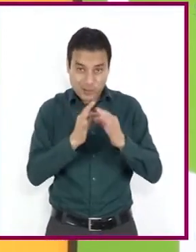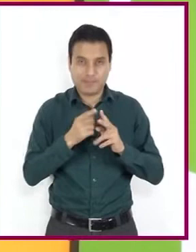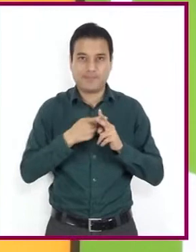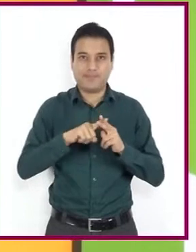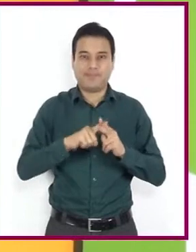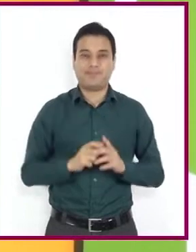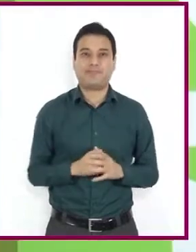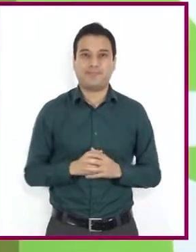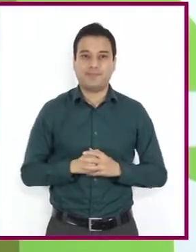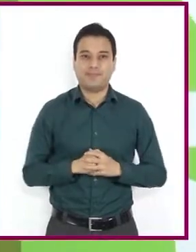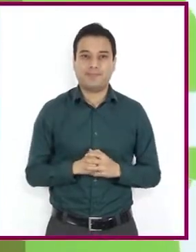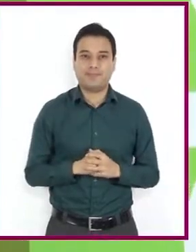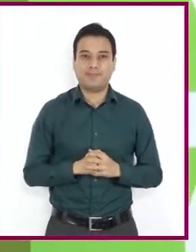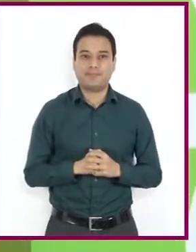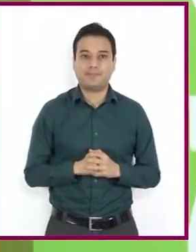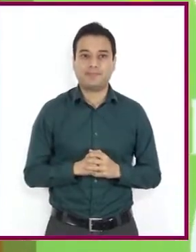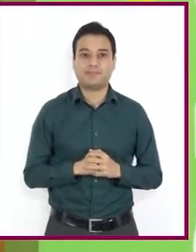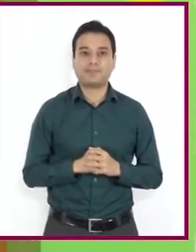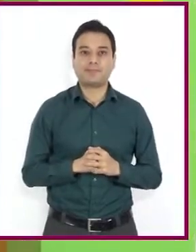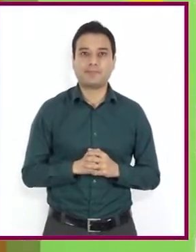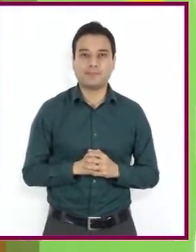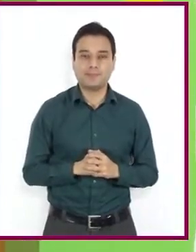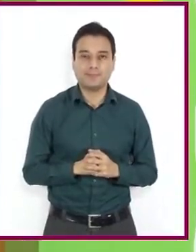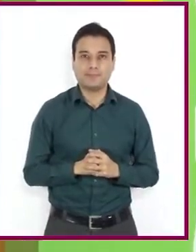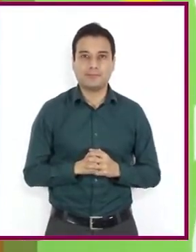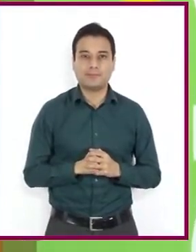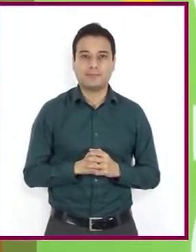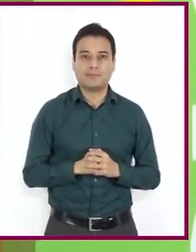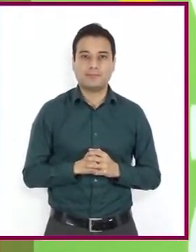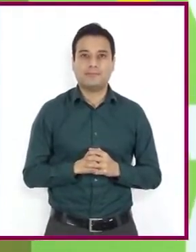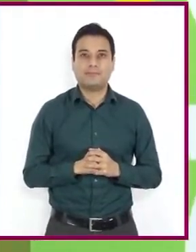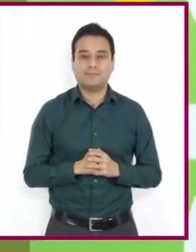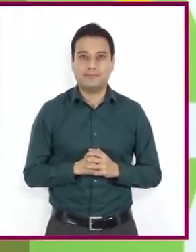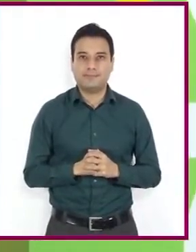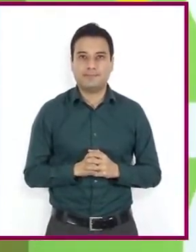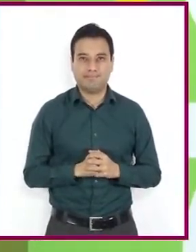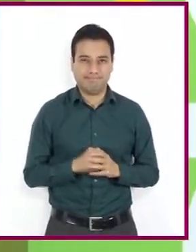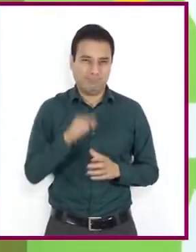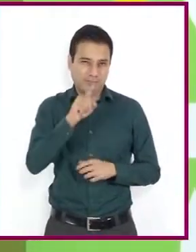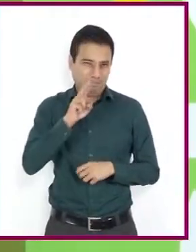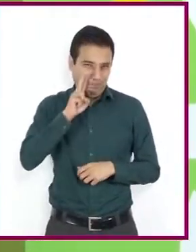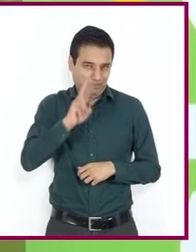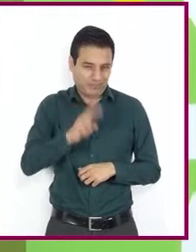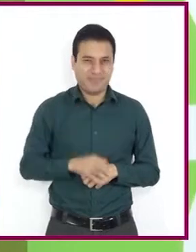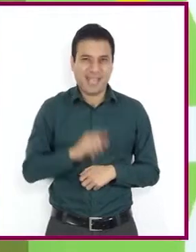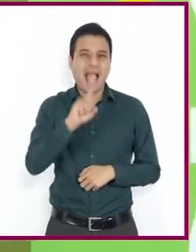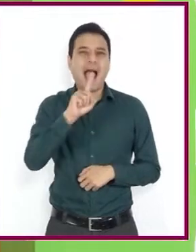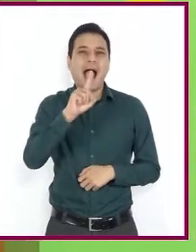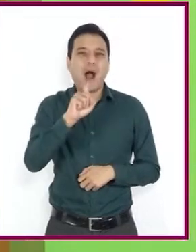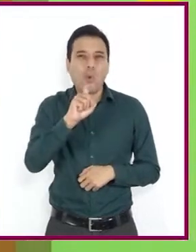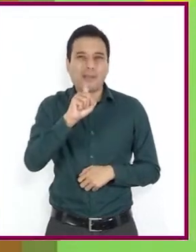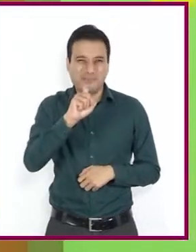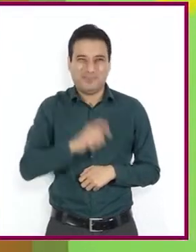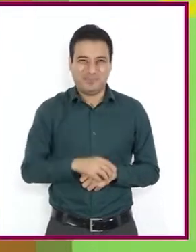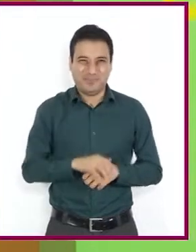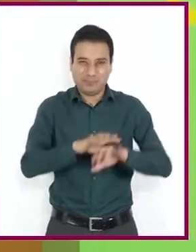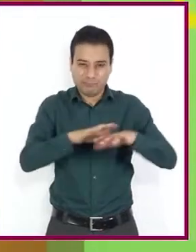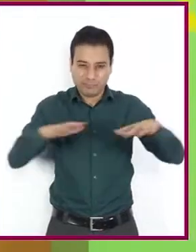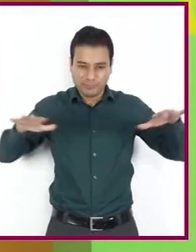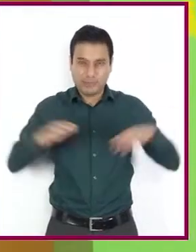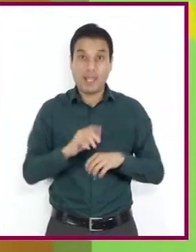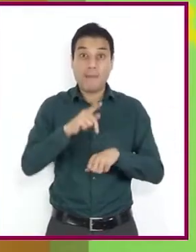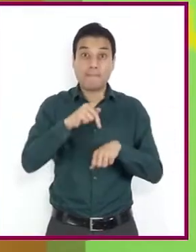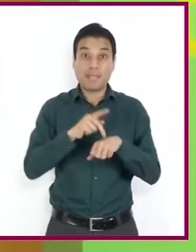comencemos. Las pequeñas olas o círculos concéntricos que observamos en el agua al dejar caer una piedra